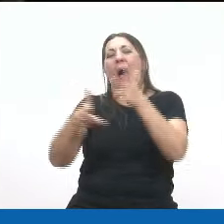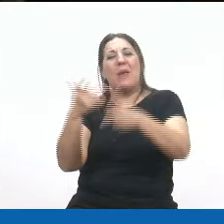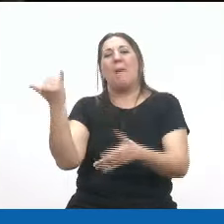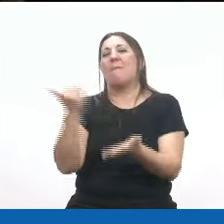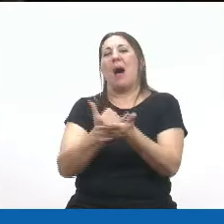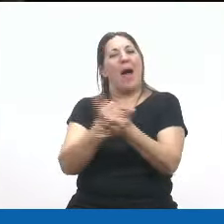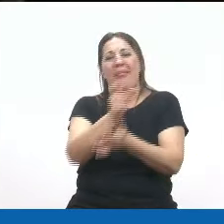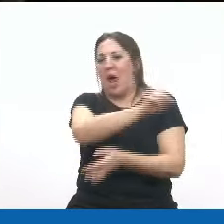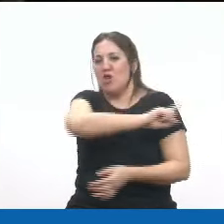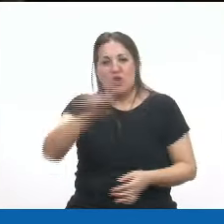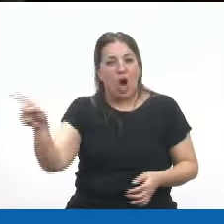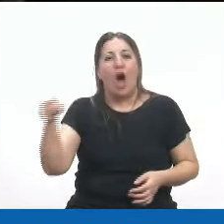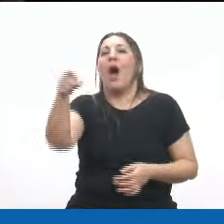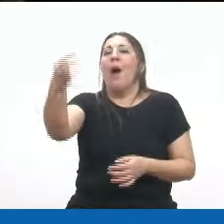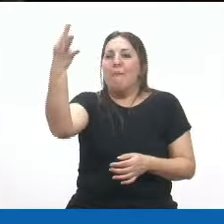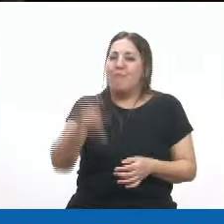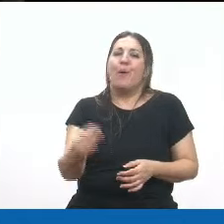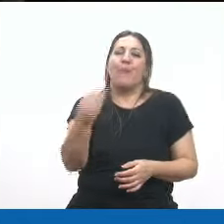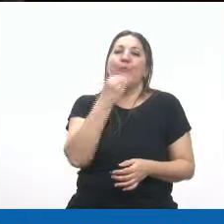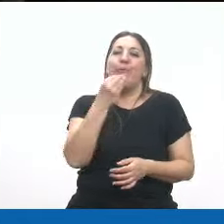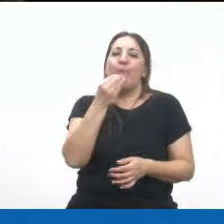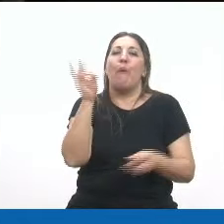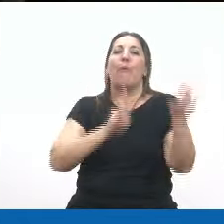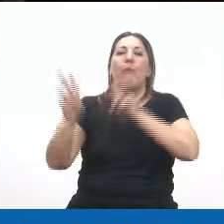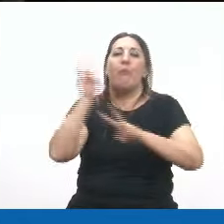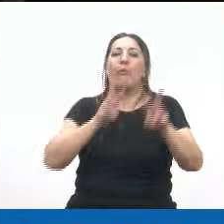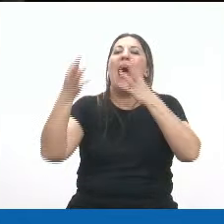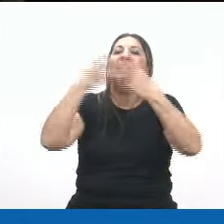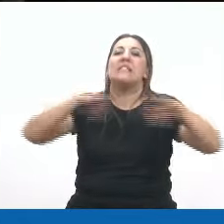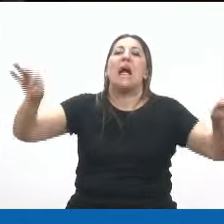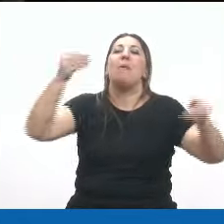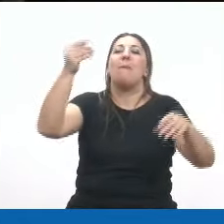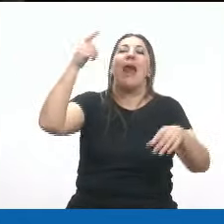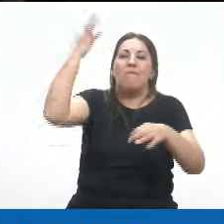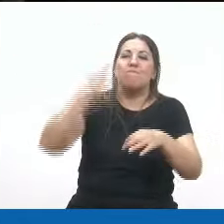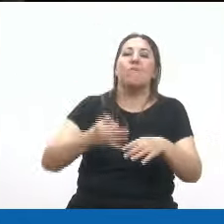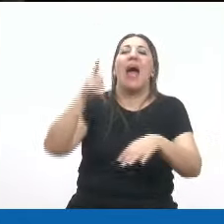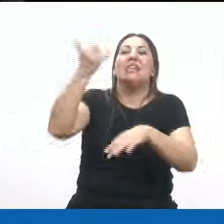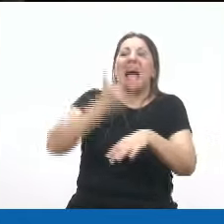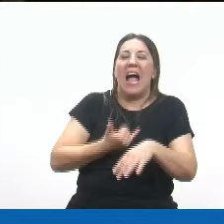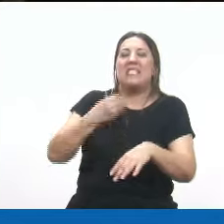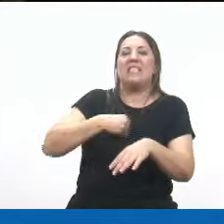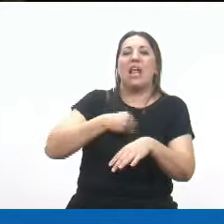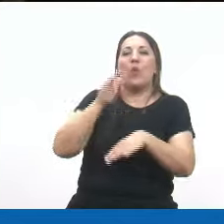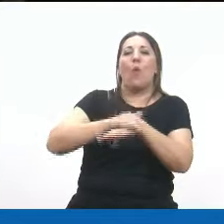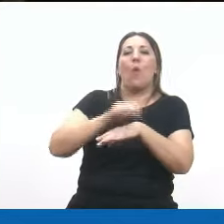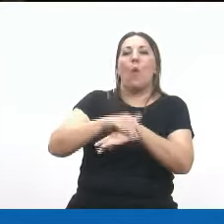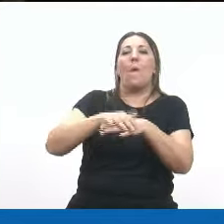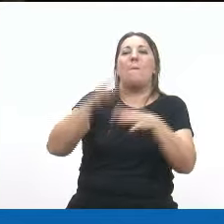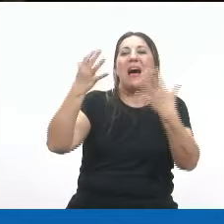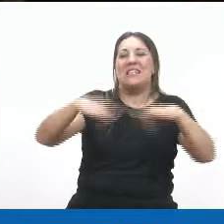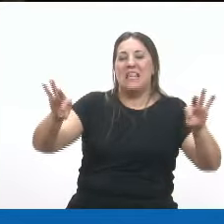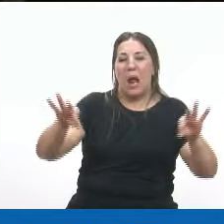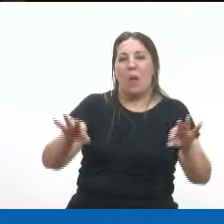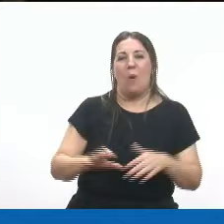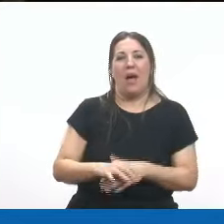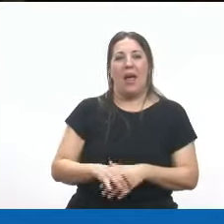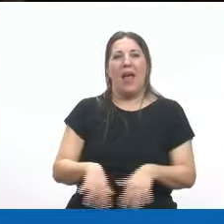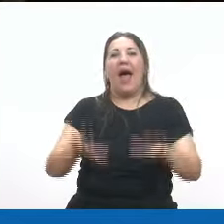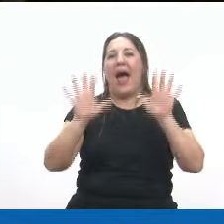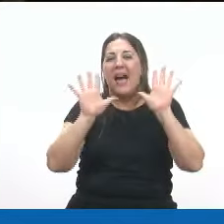son maquillaje para lavar las culpas de los que van a votar esta entrega nacional así de Claro